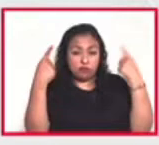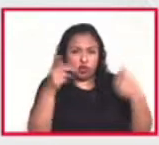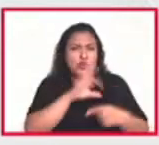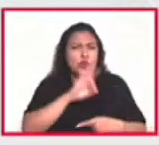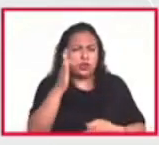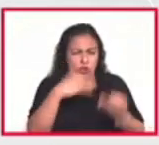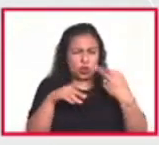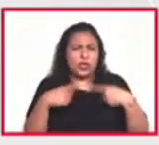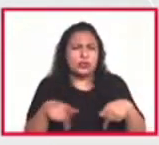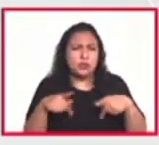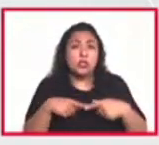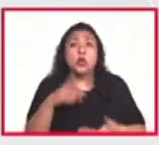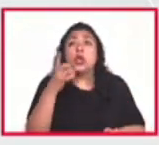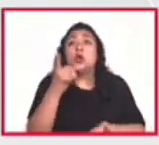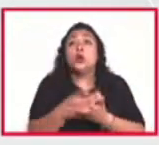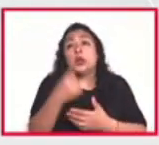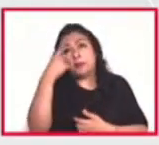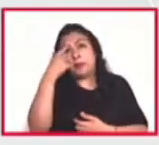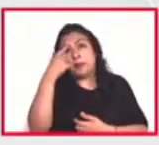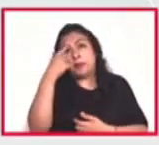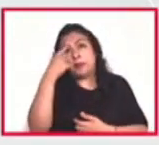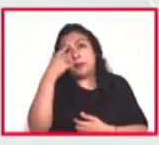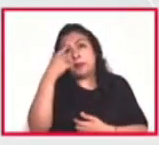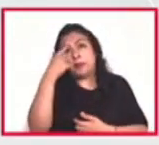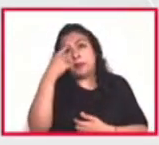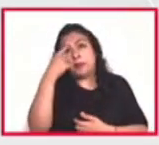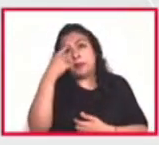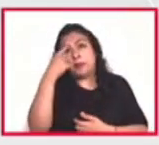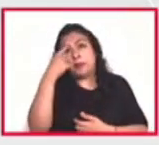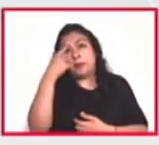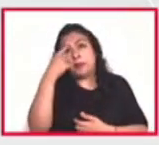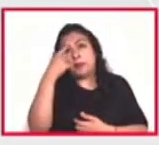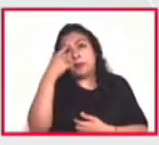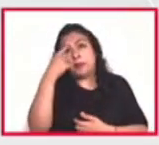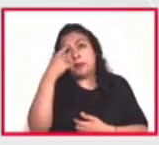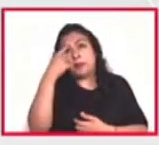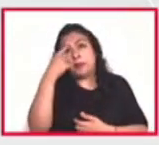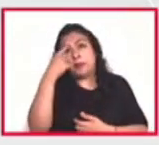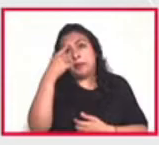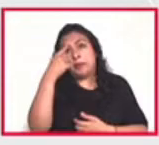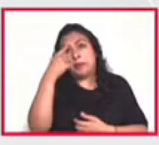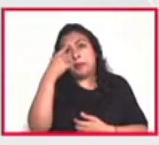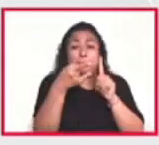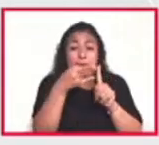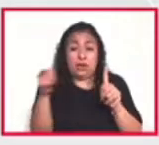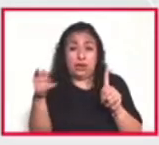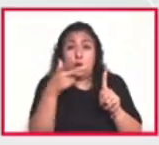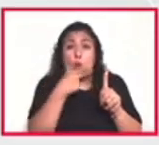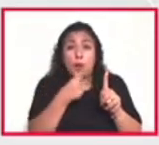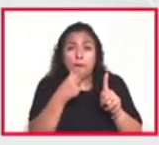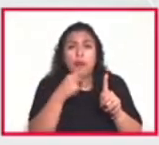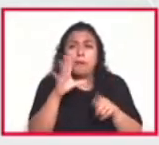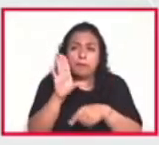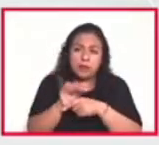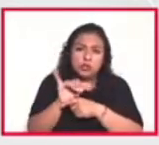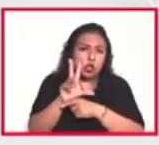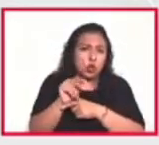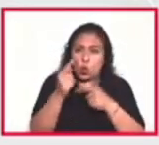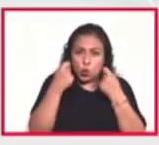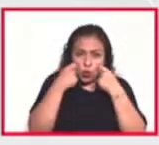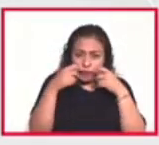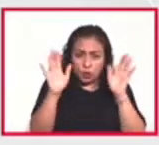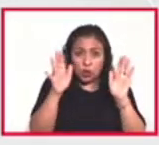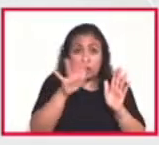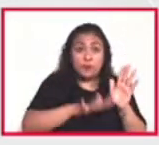público, excepto para los niños, sin depender de lo permita o no. El espacio,